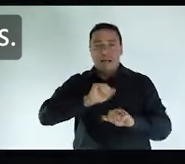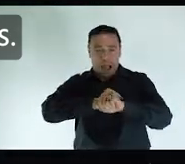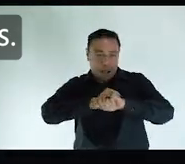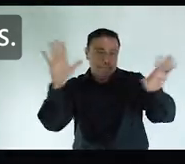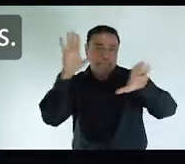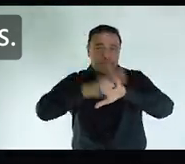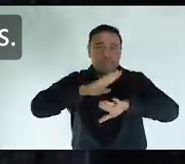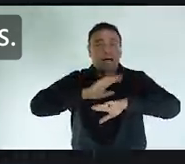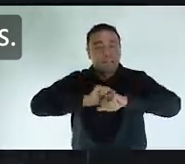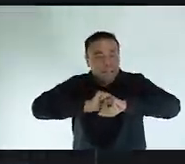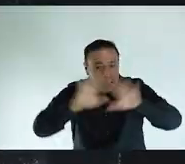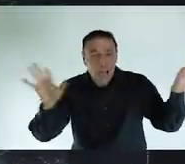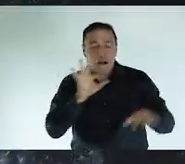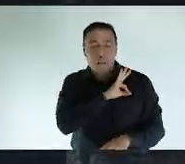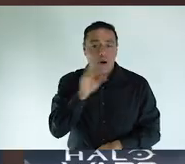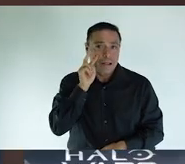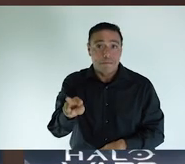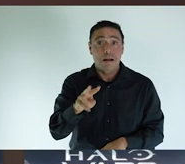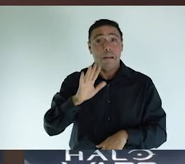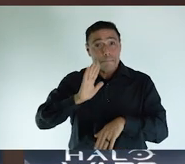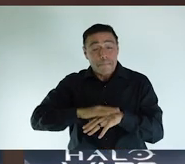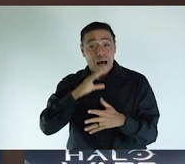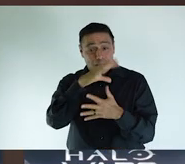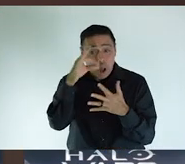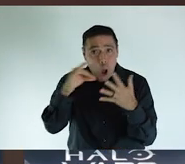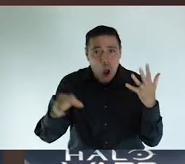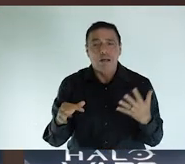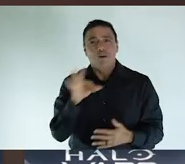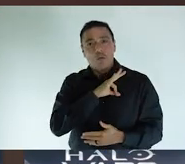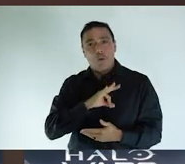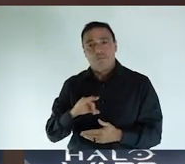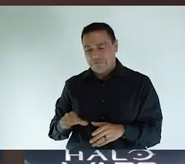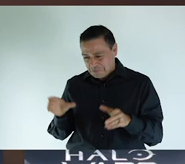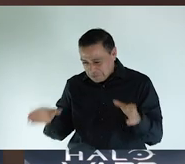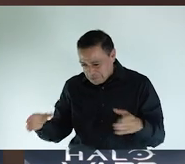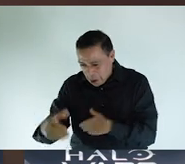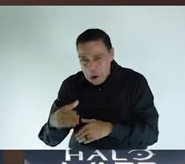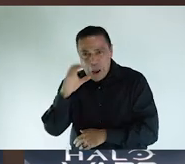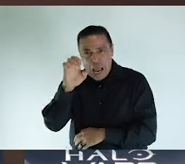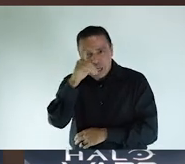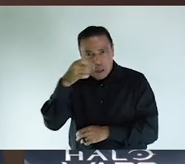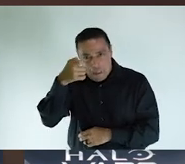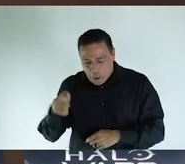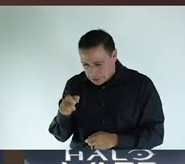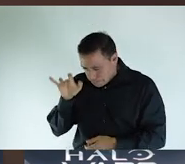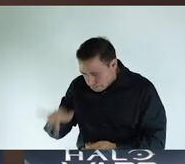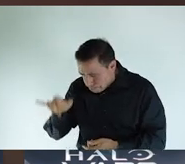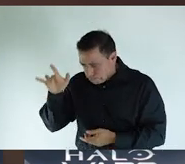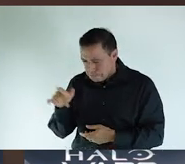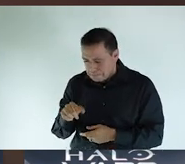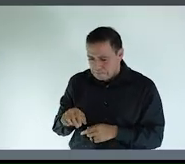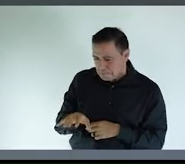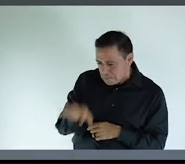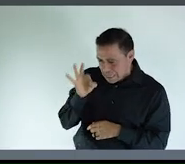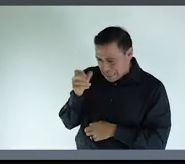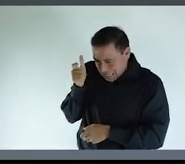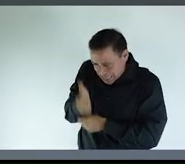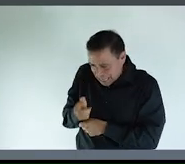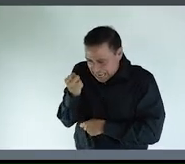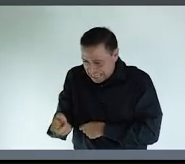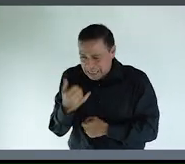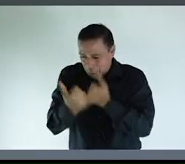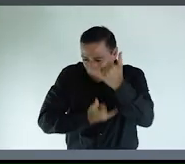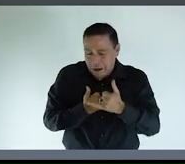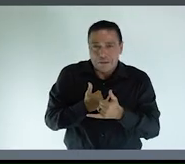contraste en los subtítulos. ¿Encuentra más juegos accesibles? Ahora puedes buscar opciones de accesibilidad en tu